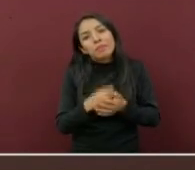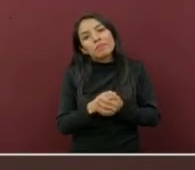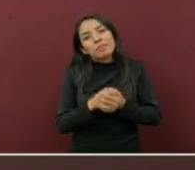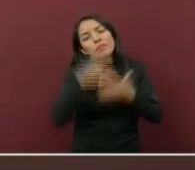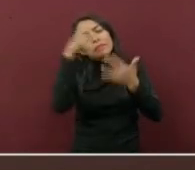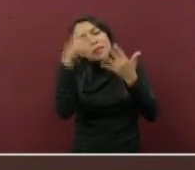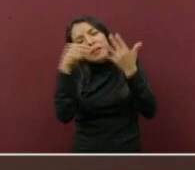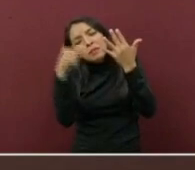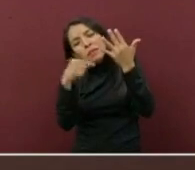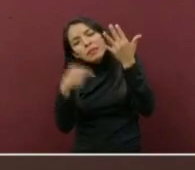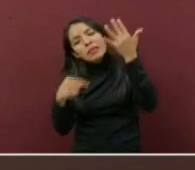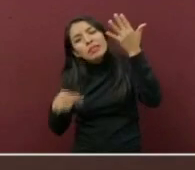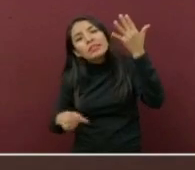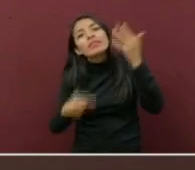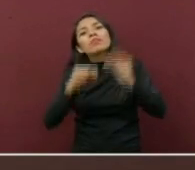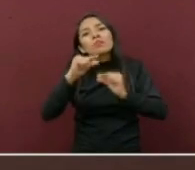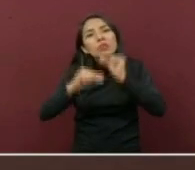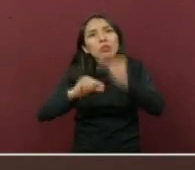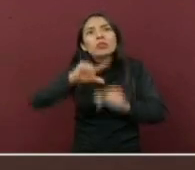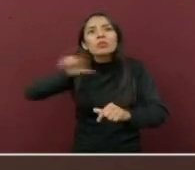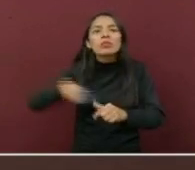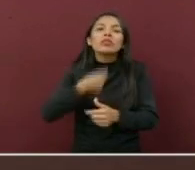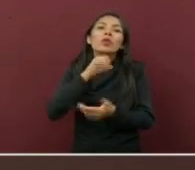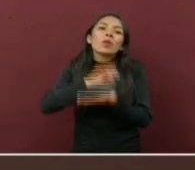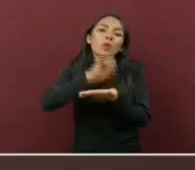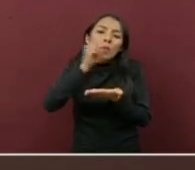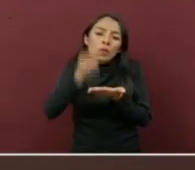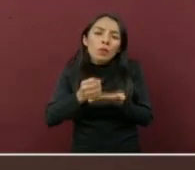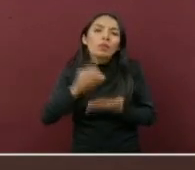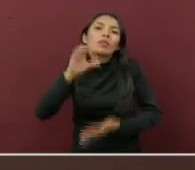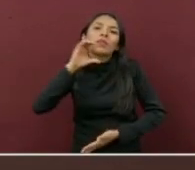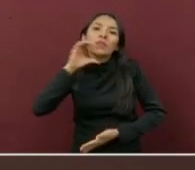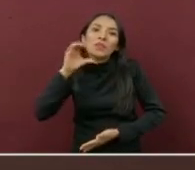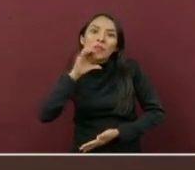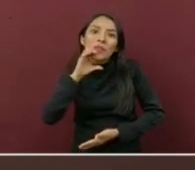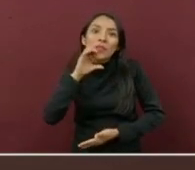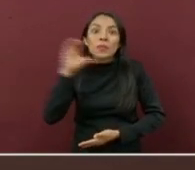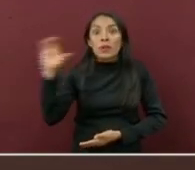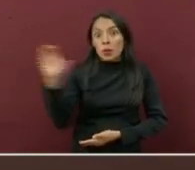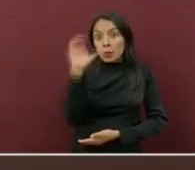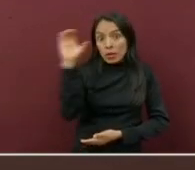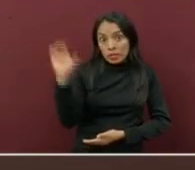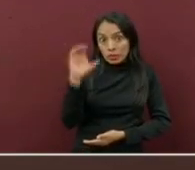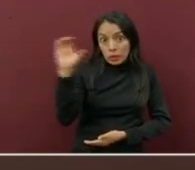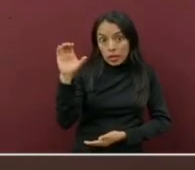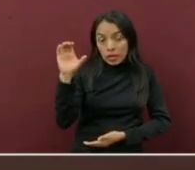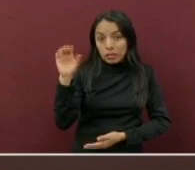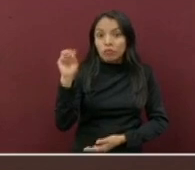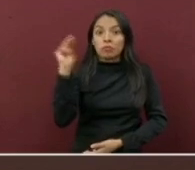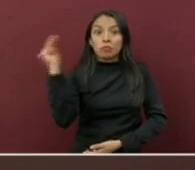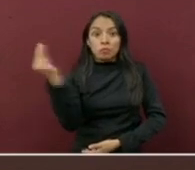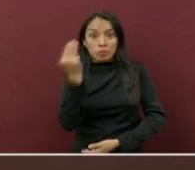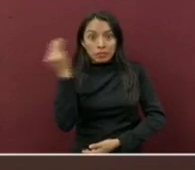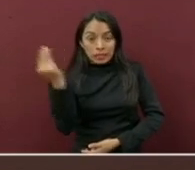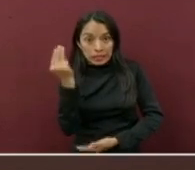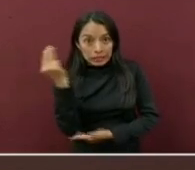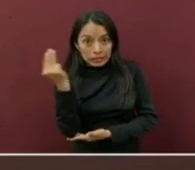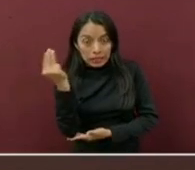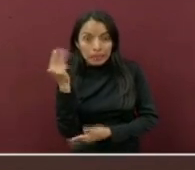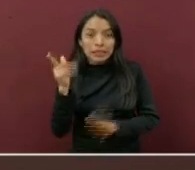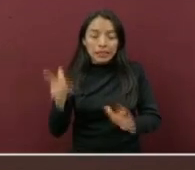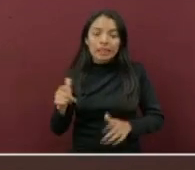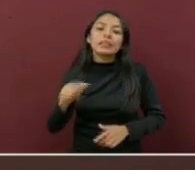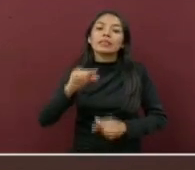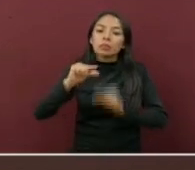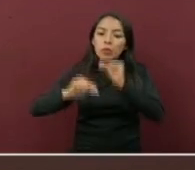van a continuar orizaba córdoba coatzacoalcos y minatitlán para cubrir a toda la